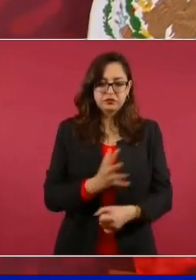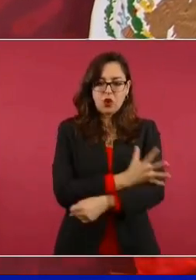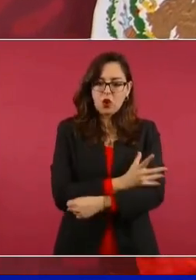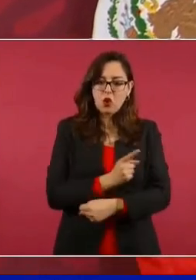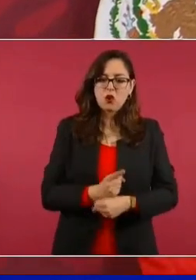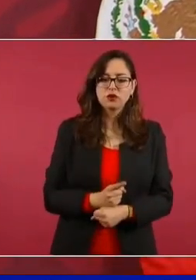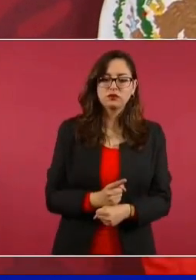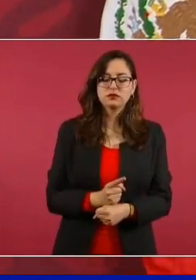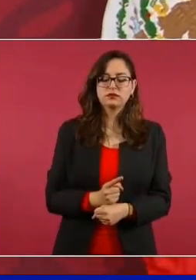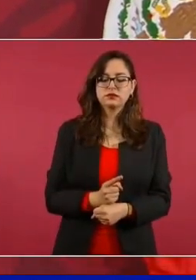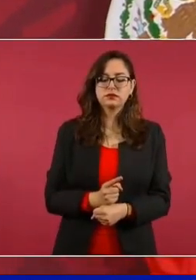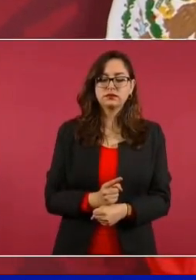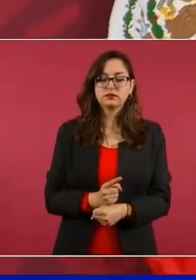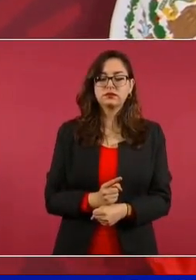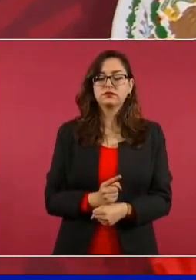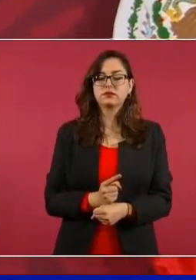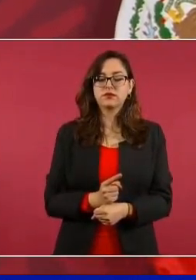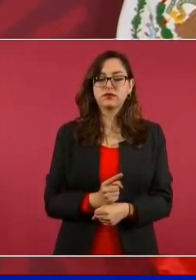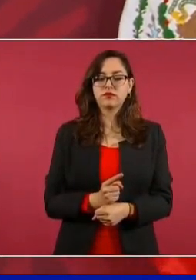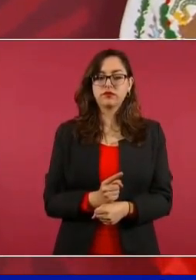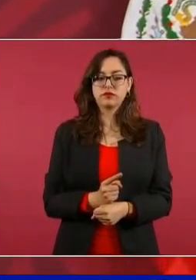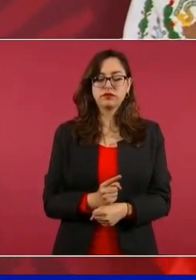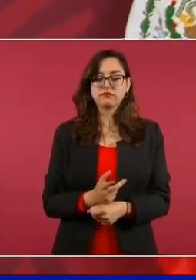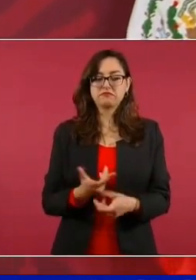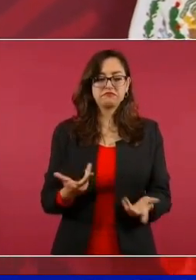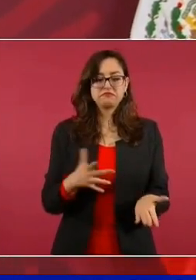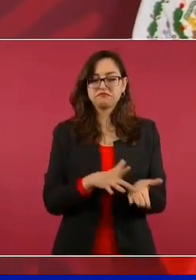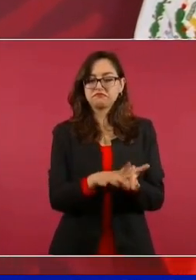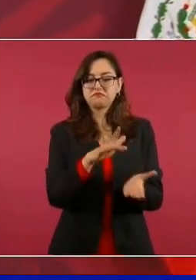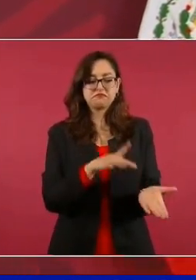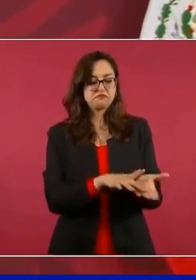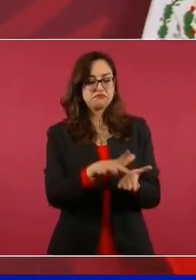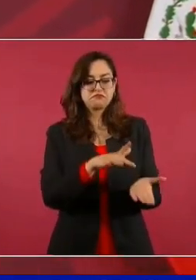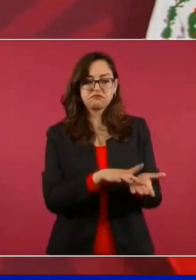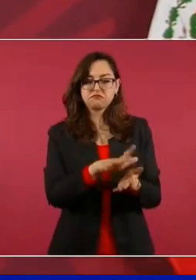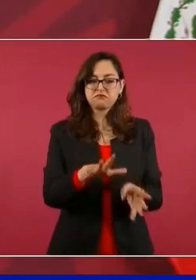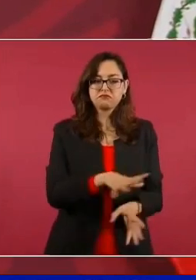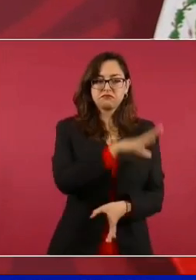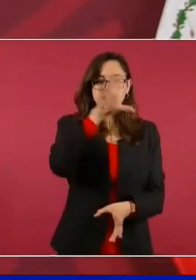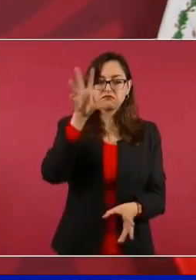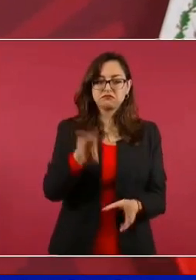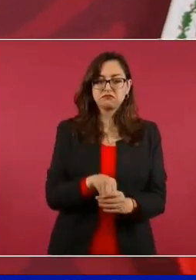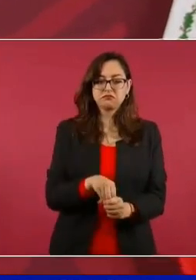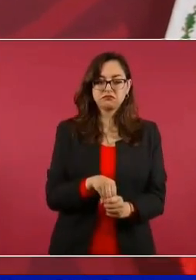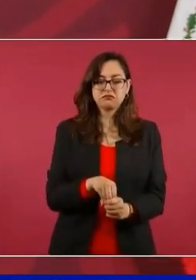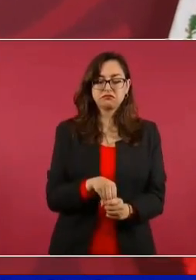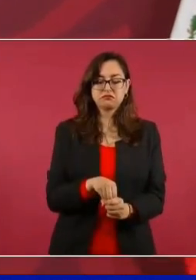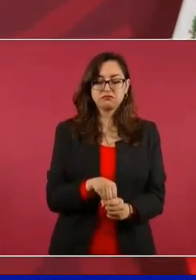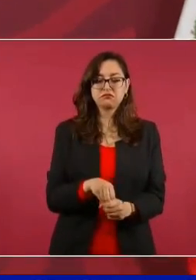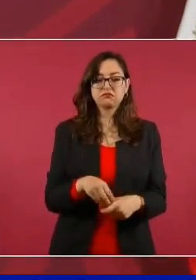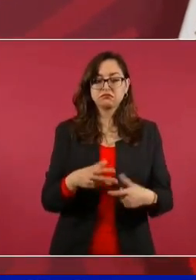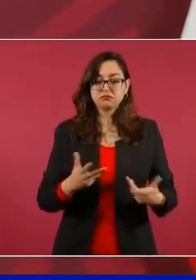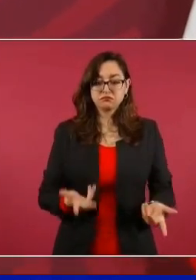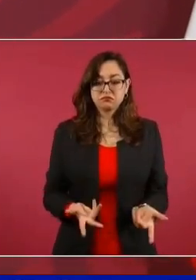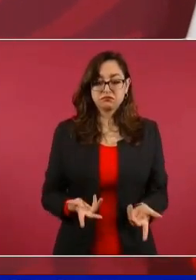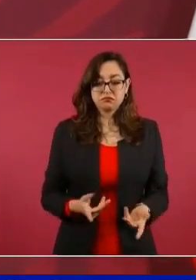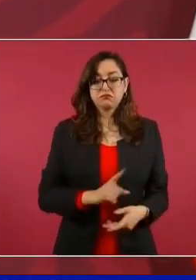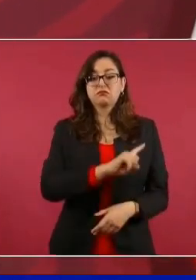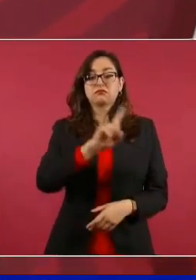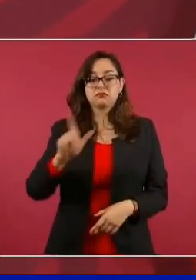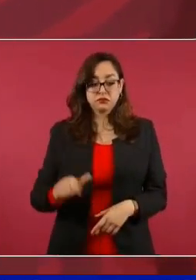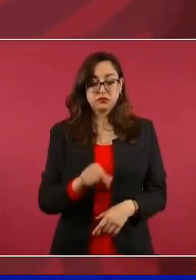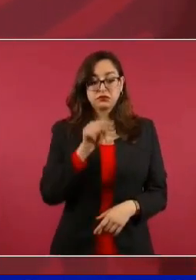y que tiene pues todo nuestro apoyo, y a partir del informe que me